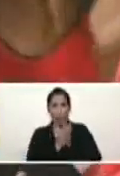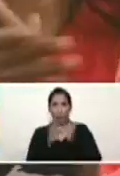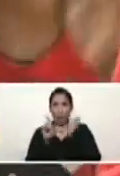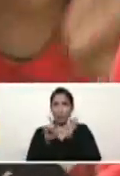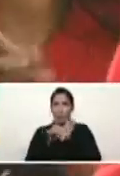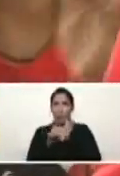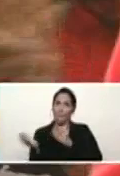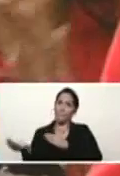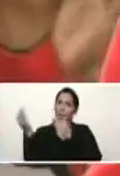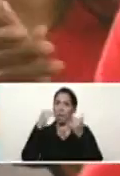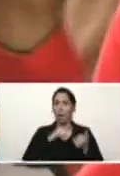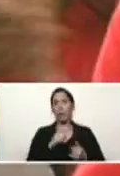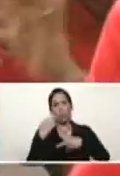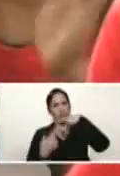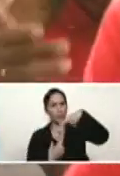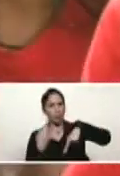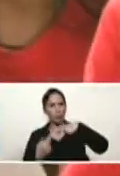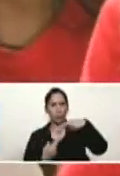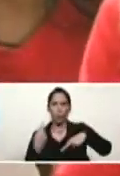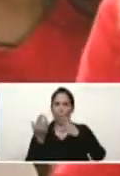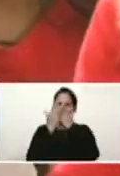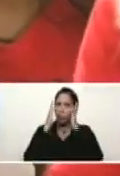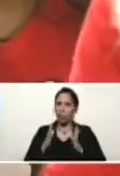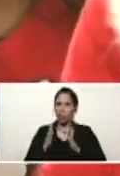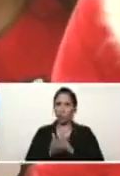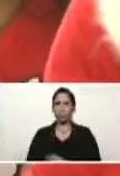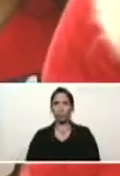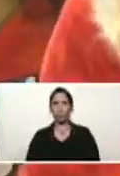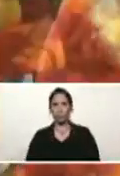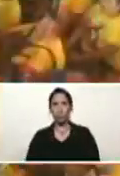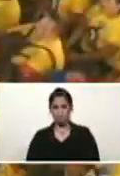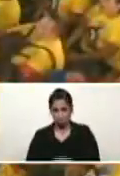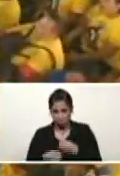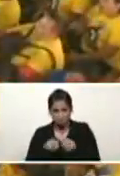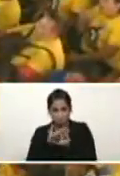la revolución, venga a estudiar. ¿Les parece?